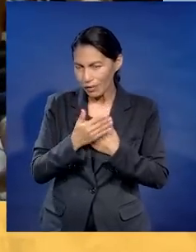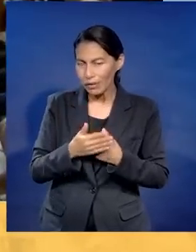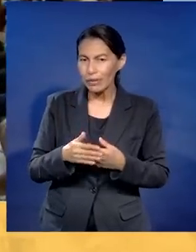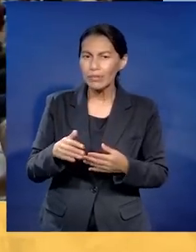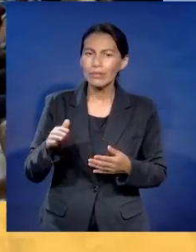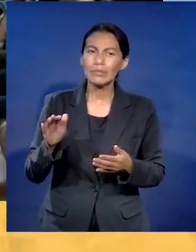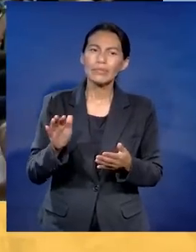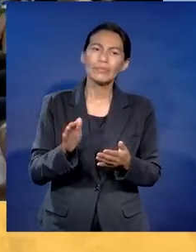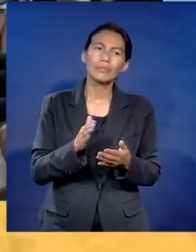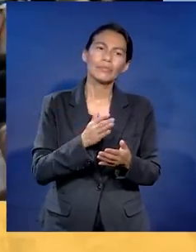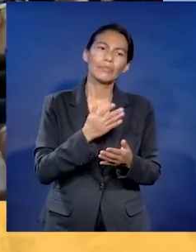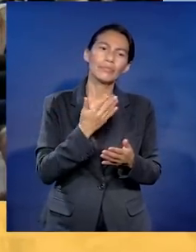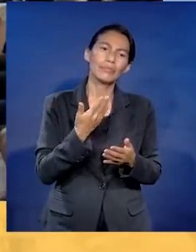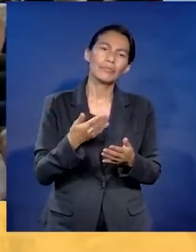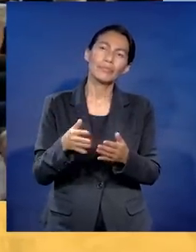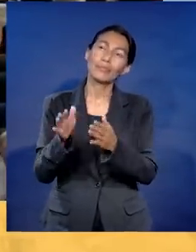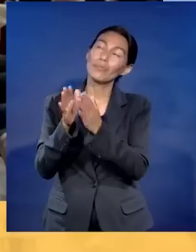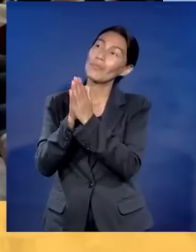Señor y